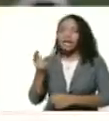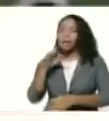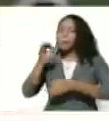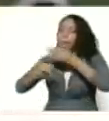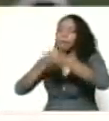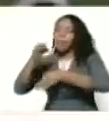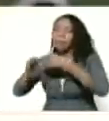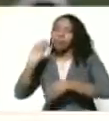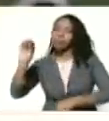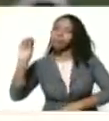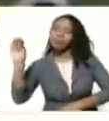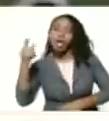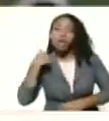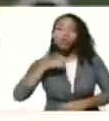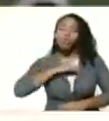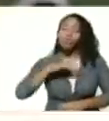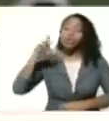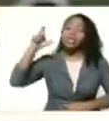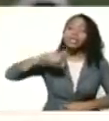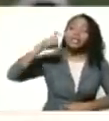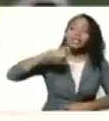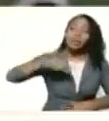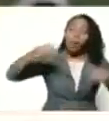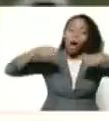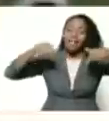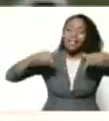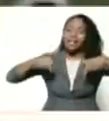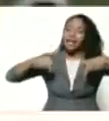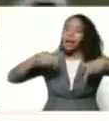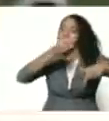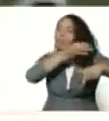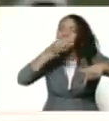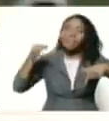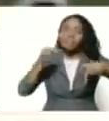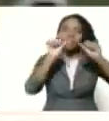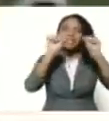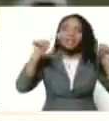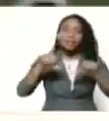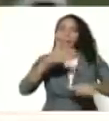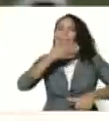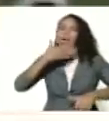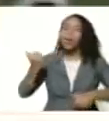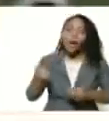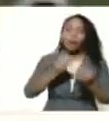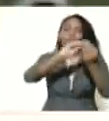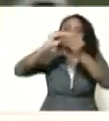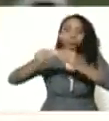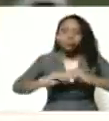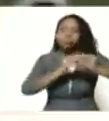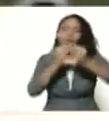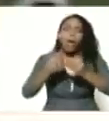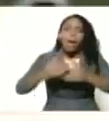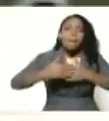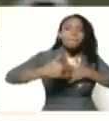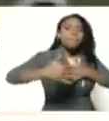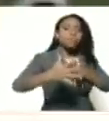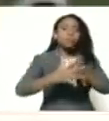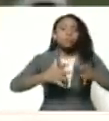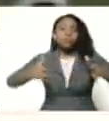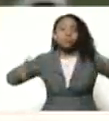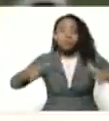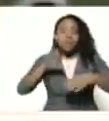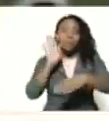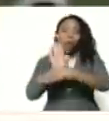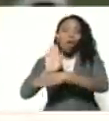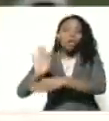Nosotros necesitamos perfeccionar el sistema, mejorar y ampliar el sistema de